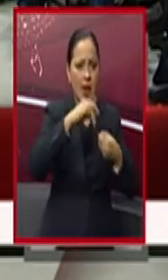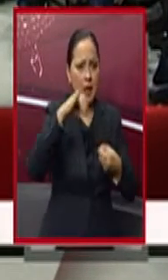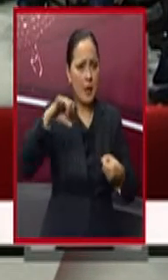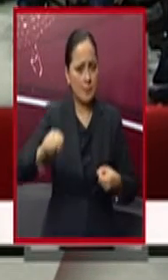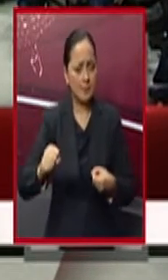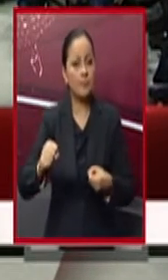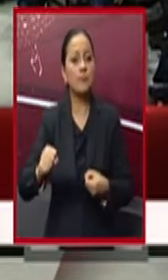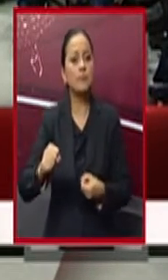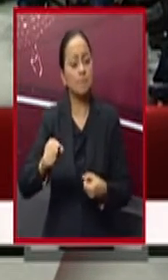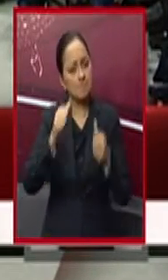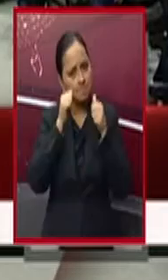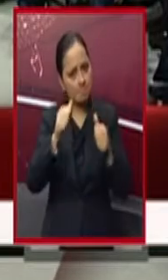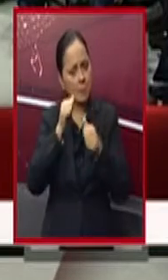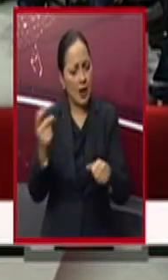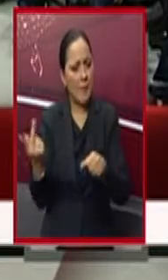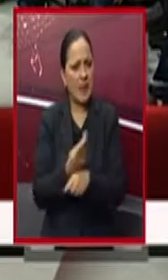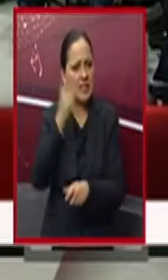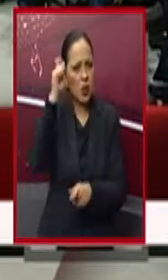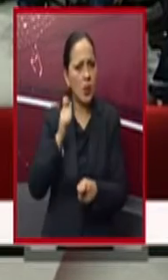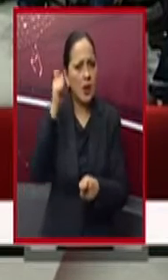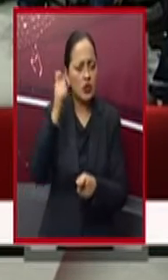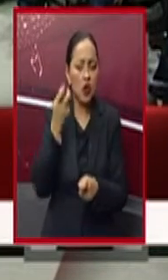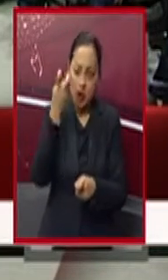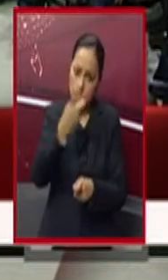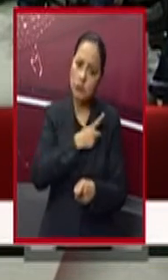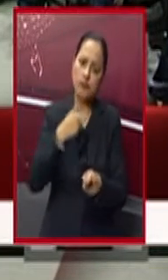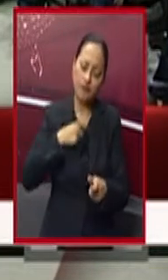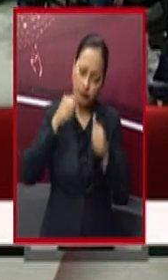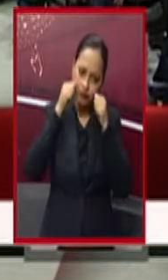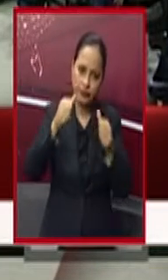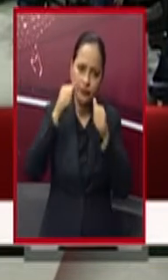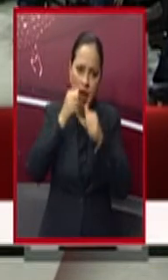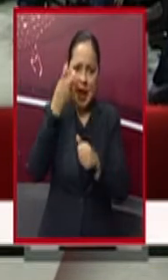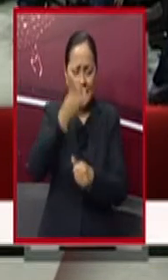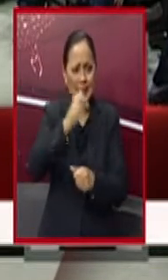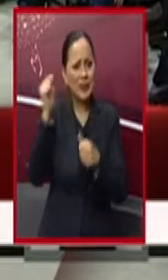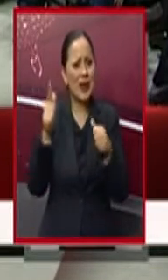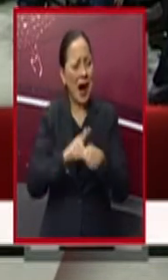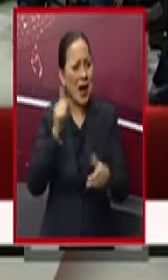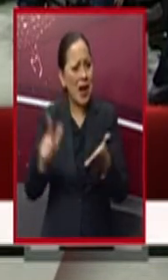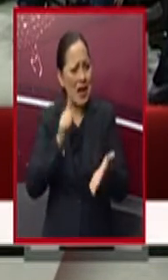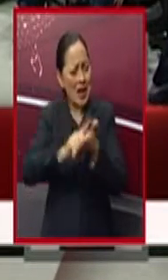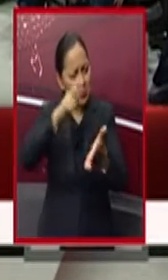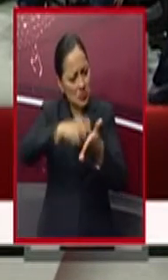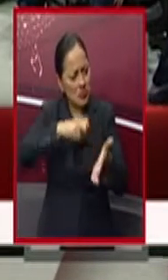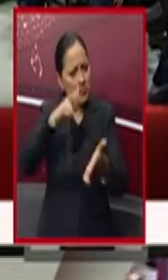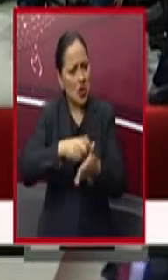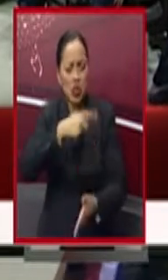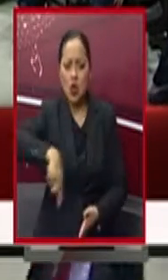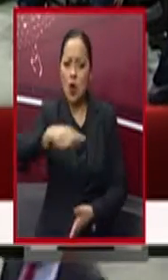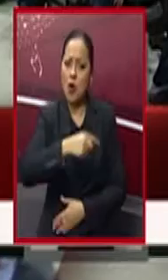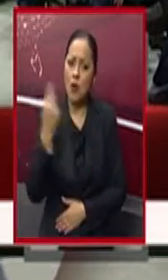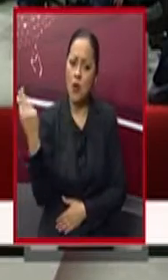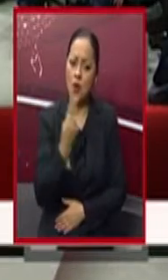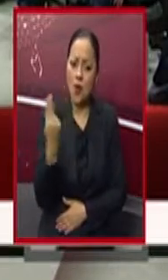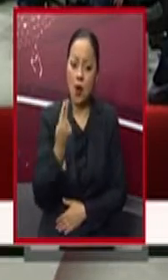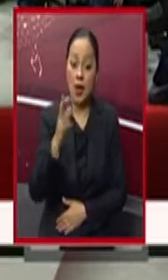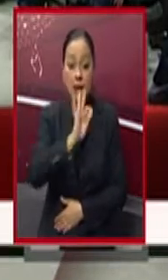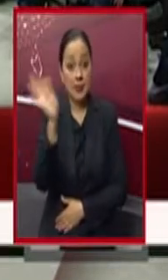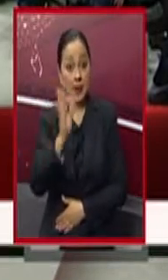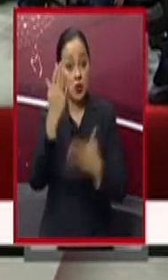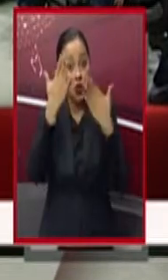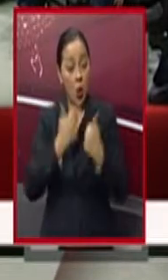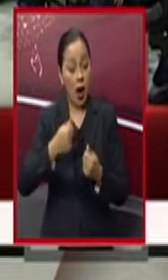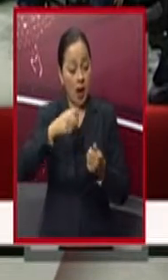grave problema de la insolvencia pensionaria es la mínima reforma fiscal que necesitamos. Sin reforma a las